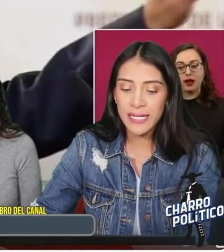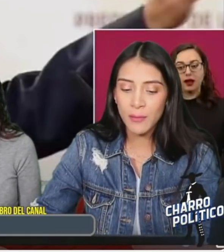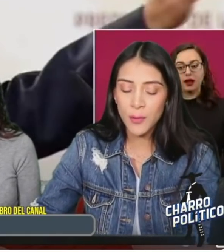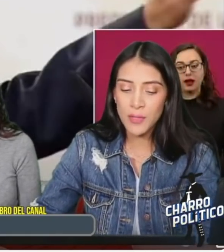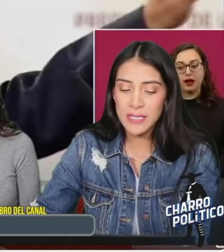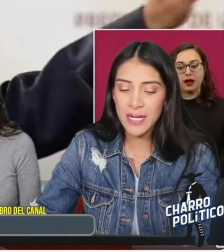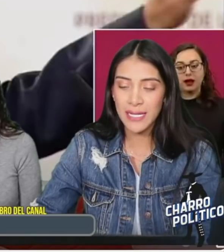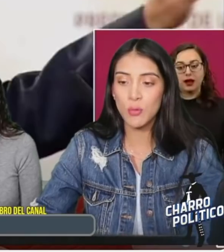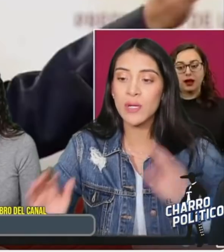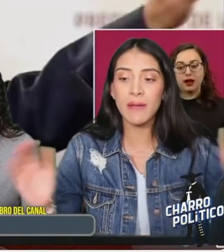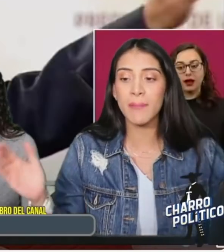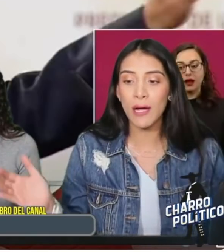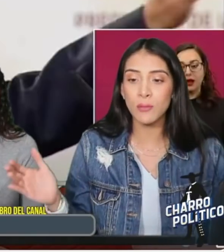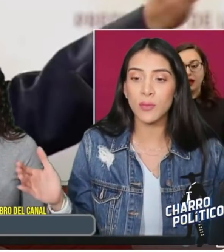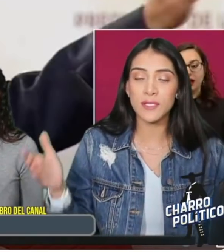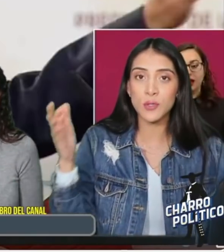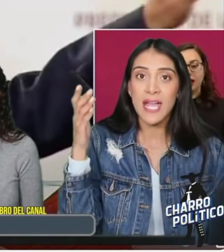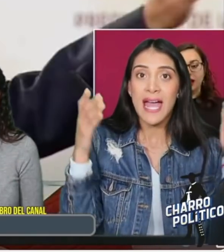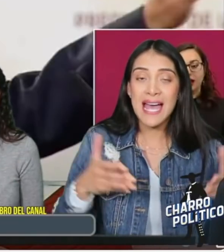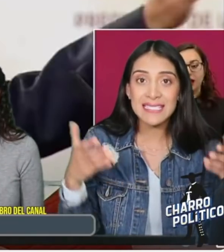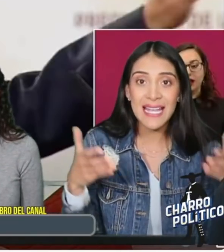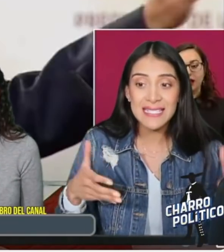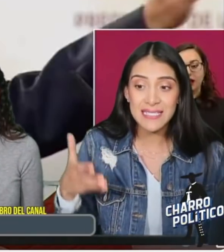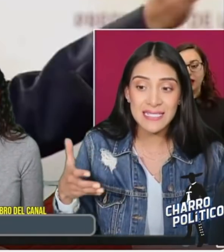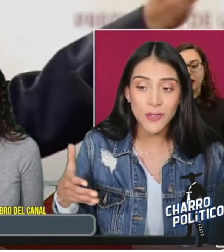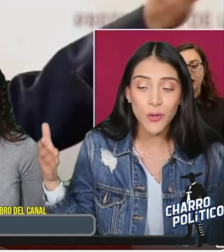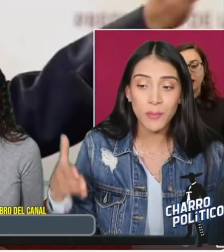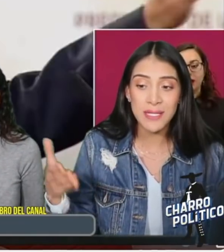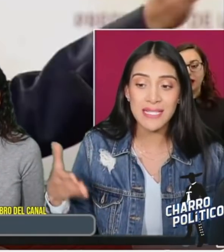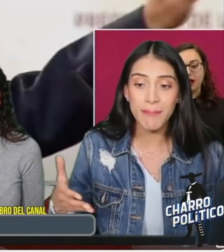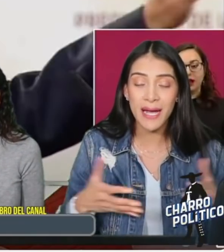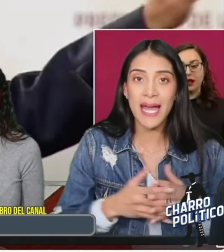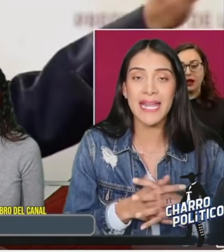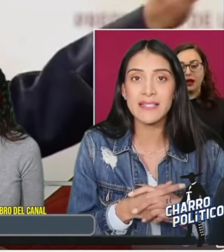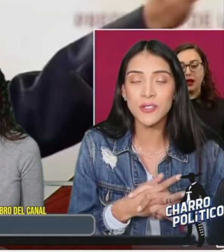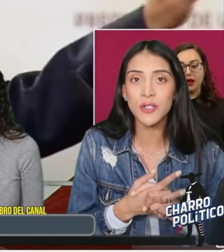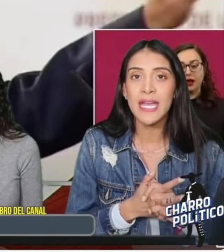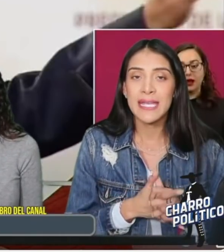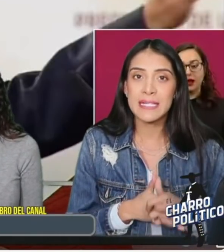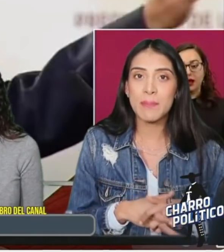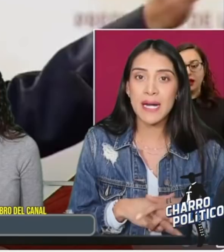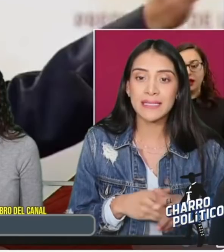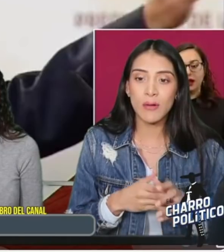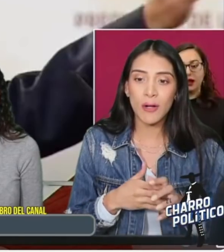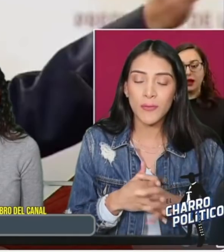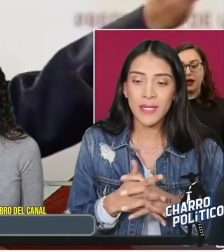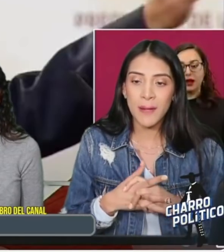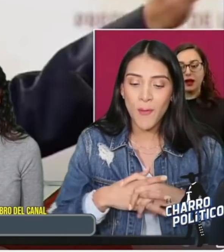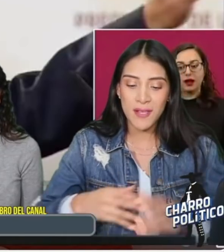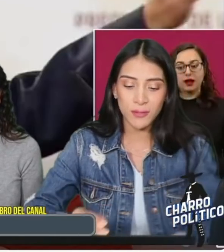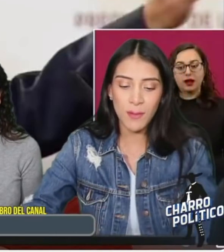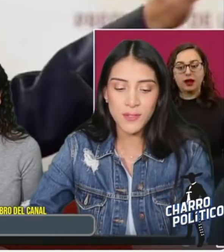y que bueno, pues señala que nunca había pagado impuestos, hasta este sexenio comienza a pagar el señor y es parte de lo que lo